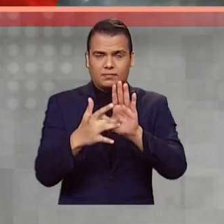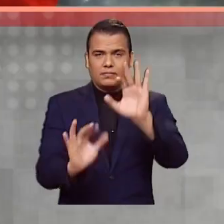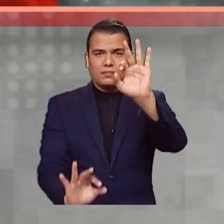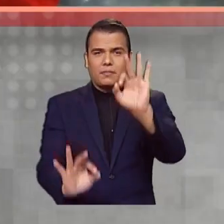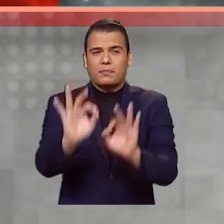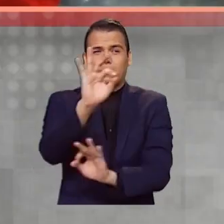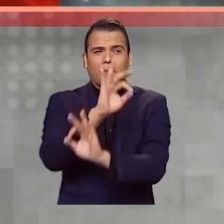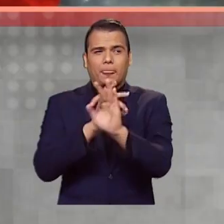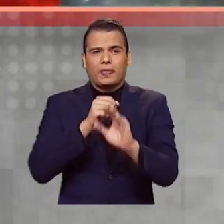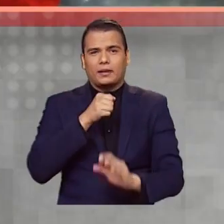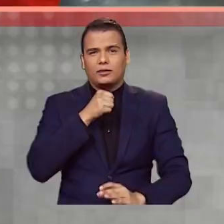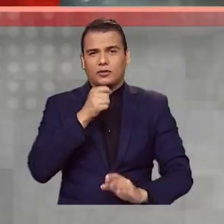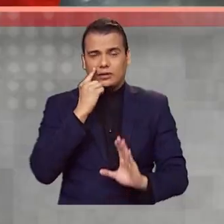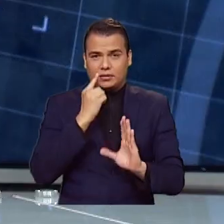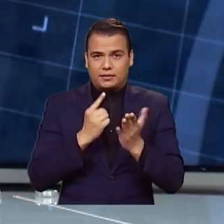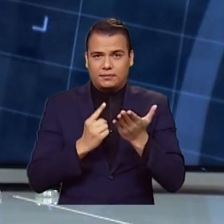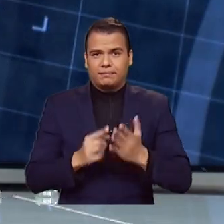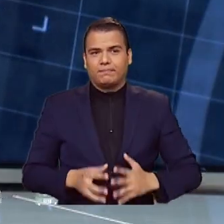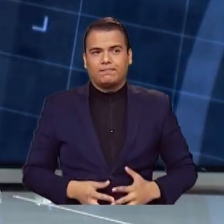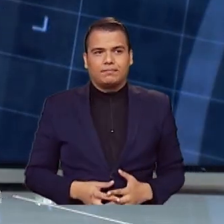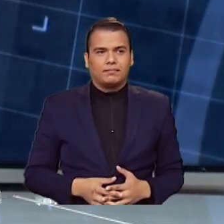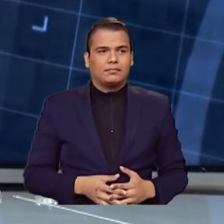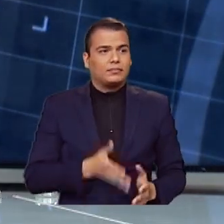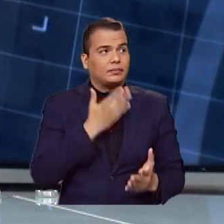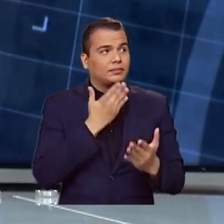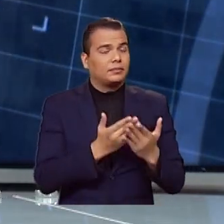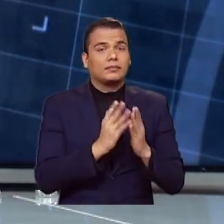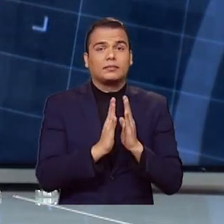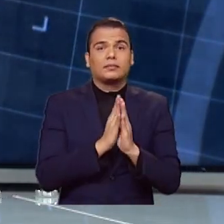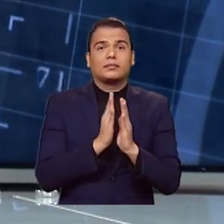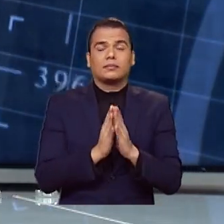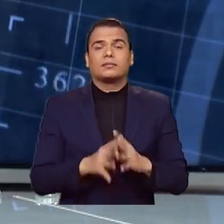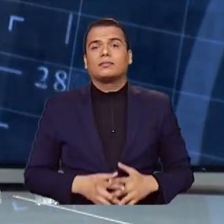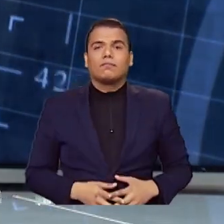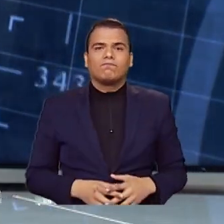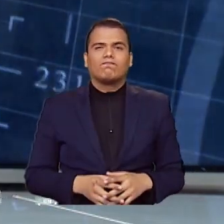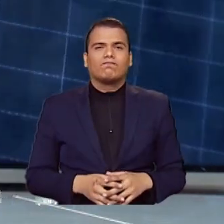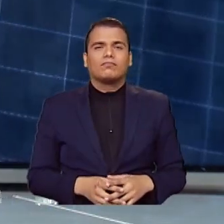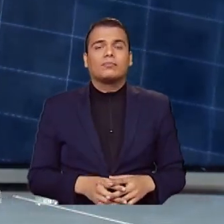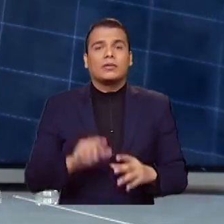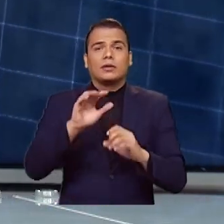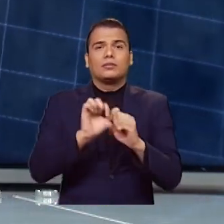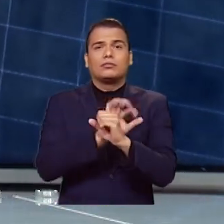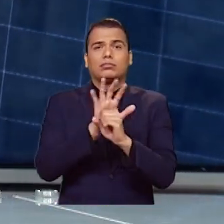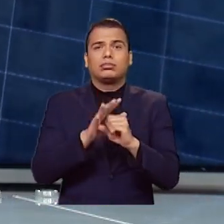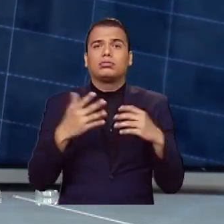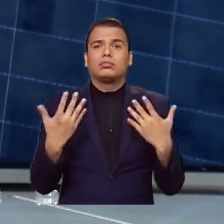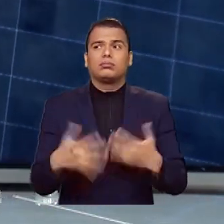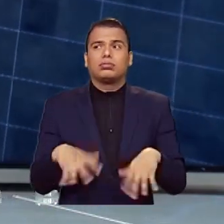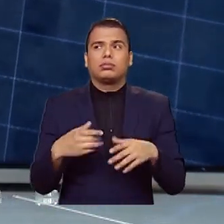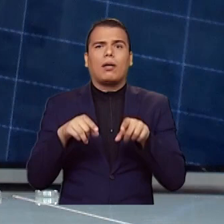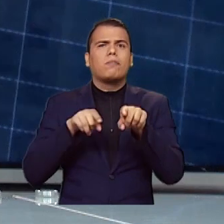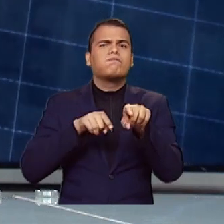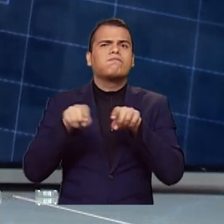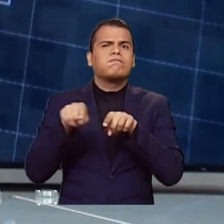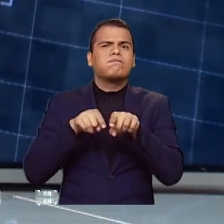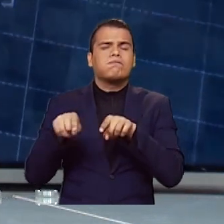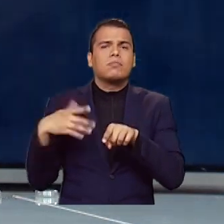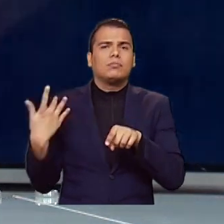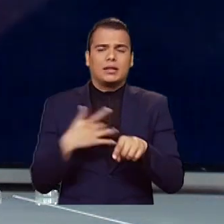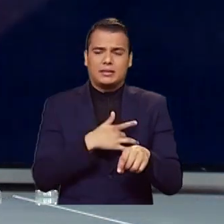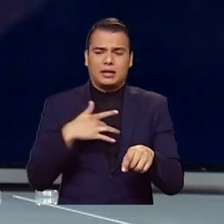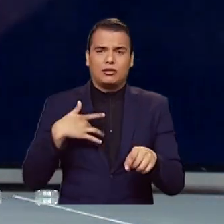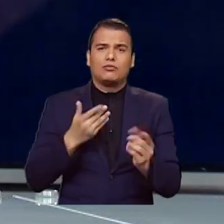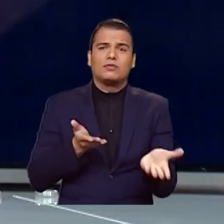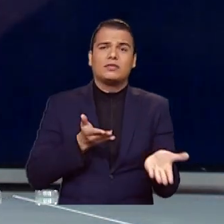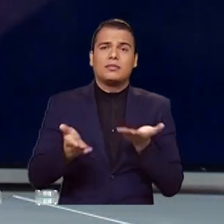Telepacífico Noticias, más cerca de la región. Winston, muchísimas gracias. Y la emergencia por el coronavirus ha impactado todos los campos de la atención en salud,